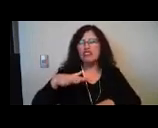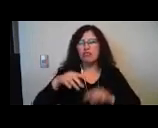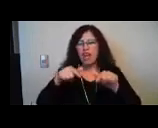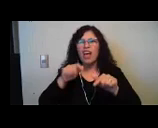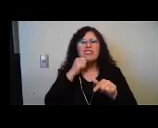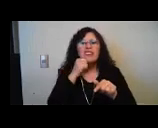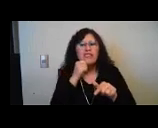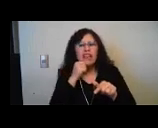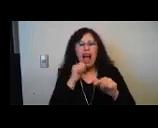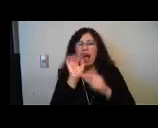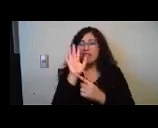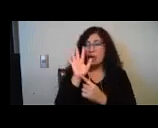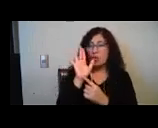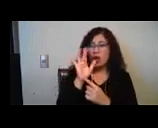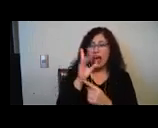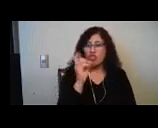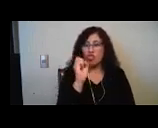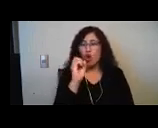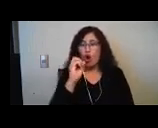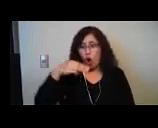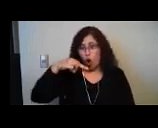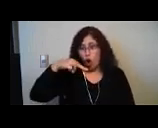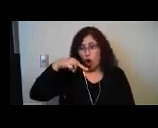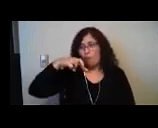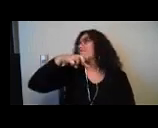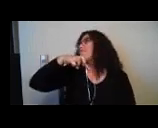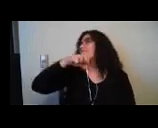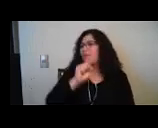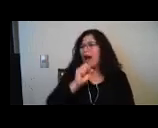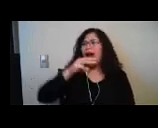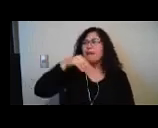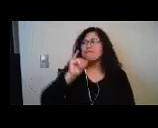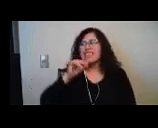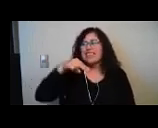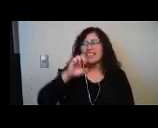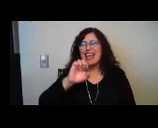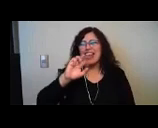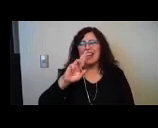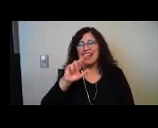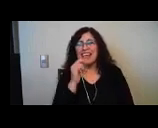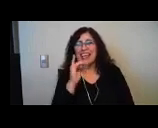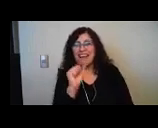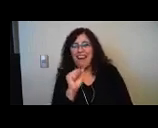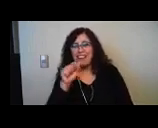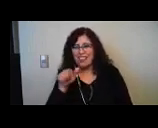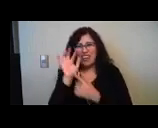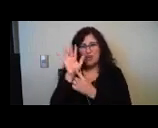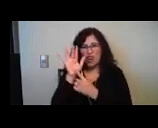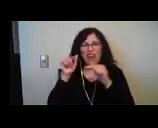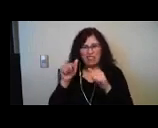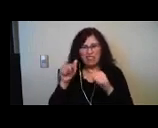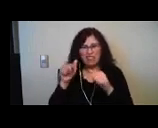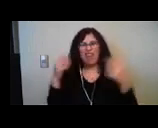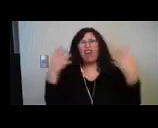de las neuronas dopaminérgicas, porque se produce dopamina, ¿ya? Y que es responsable de que aparezcan